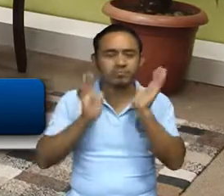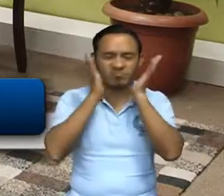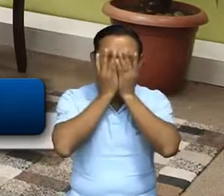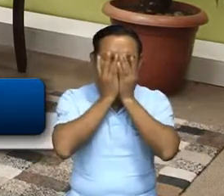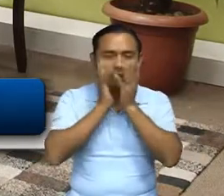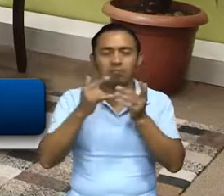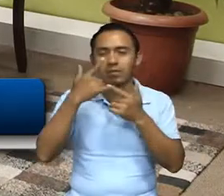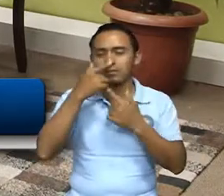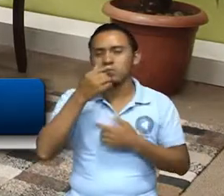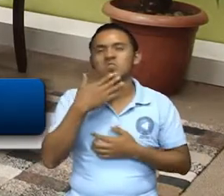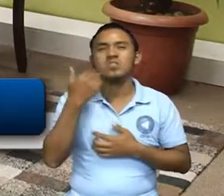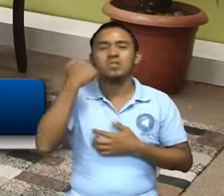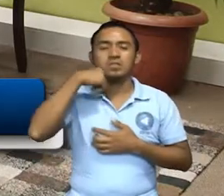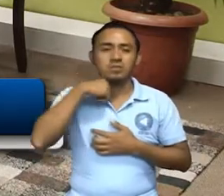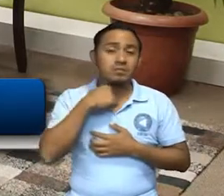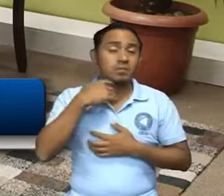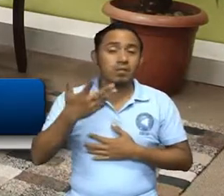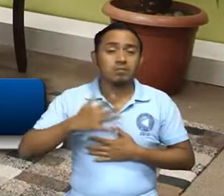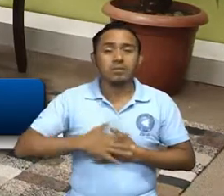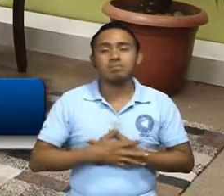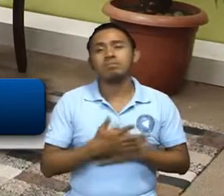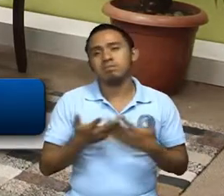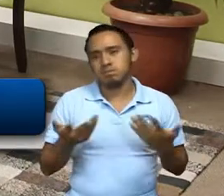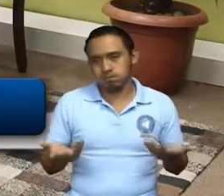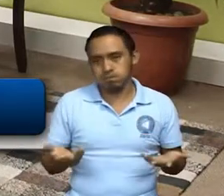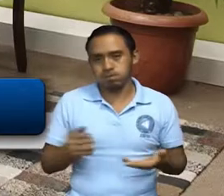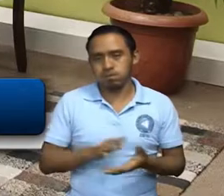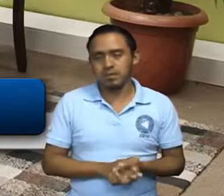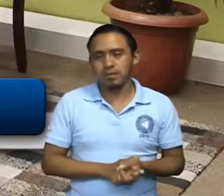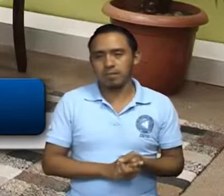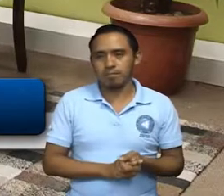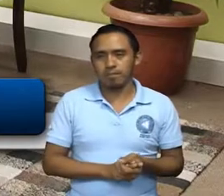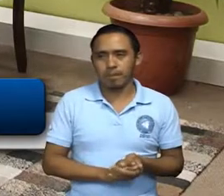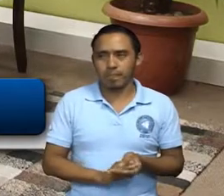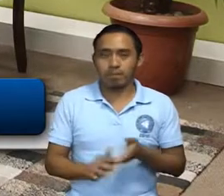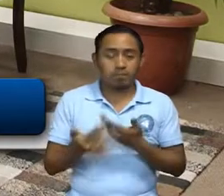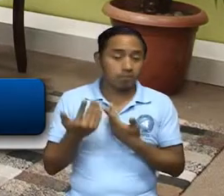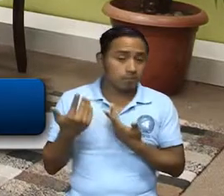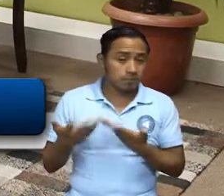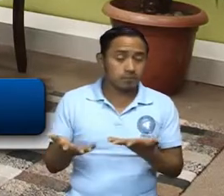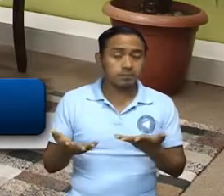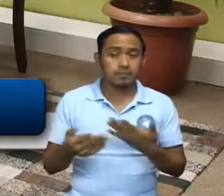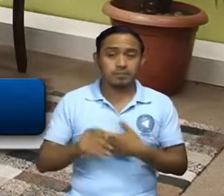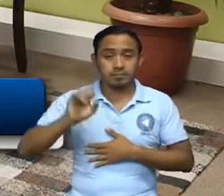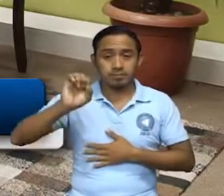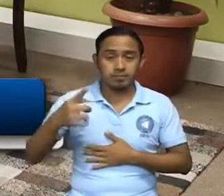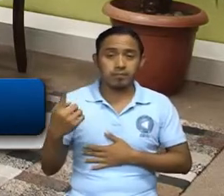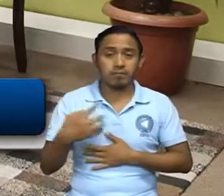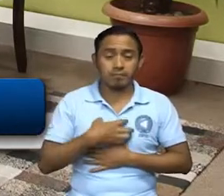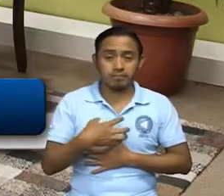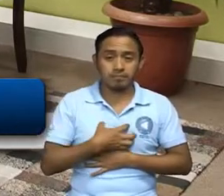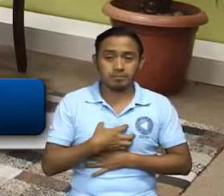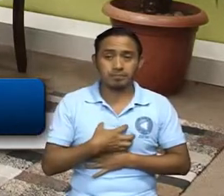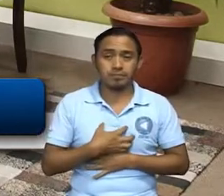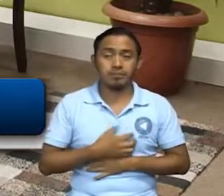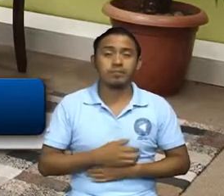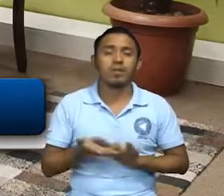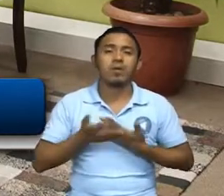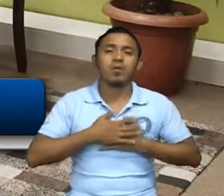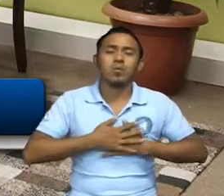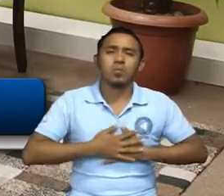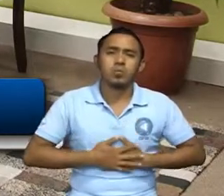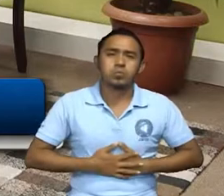respirando por la boca. Exactamente, pero se tiene que hacer. Por eso uno, primeramente, que es el primer paso que te dije, que es mantener la calma.